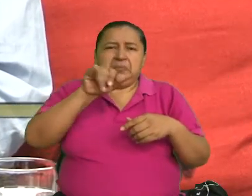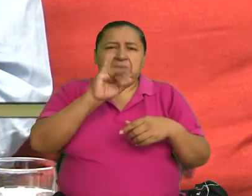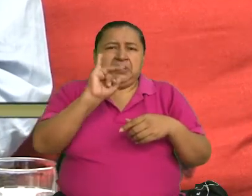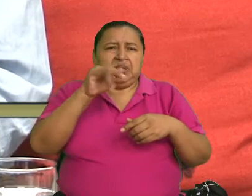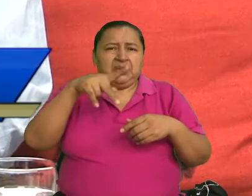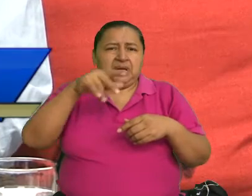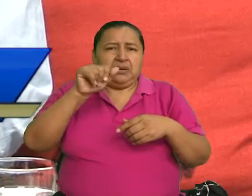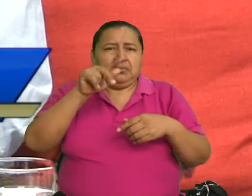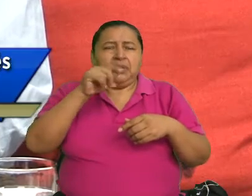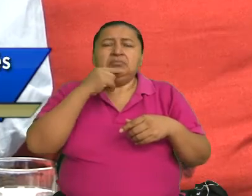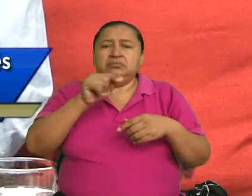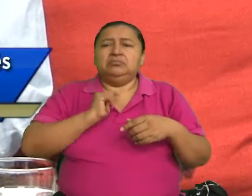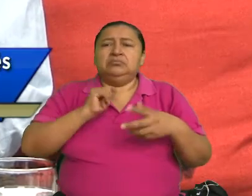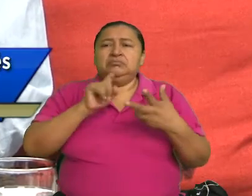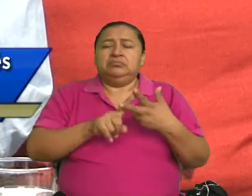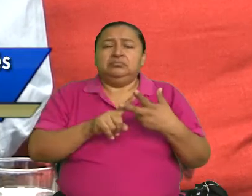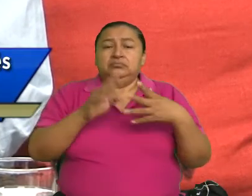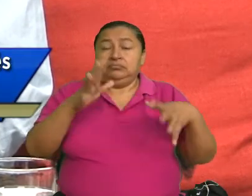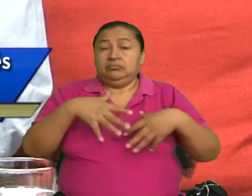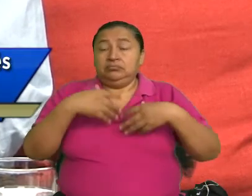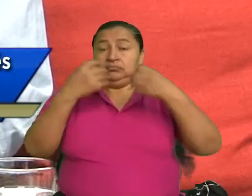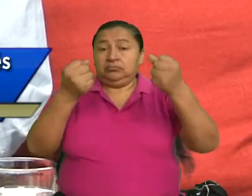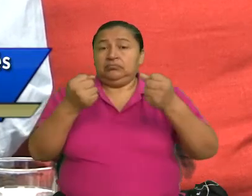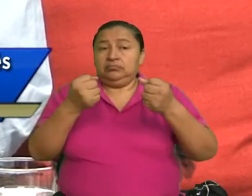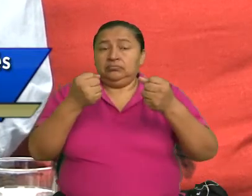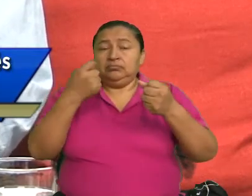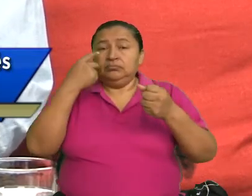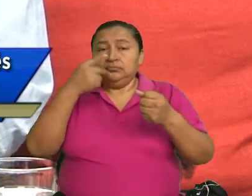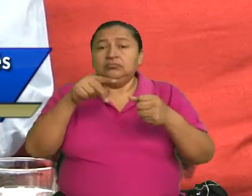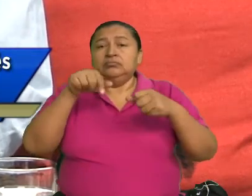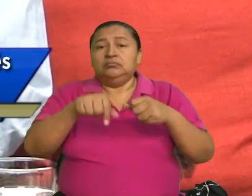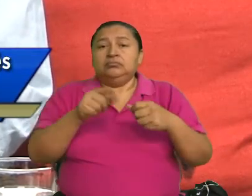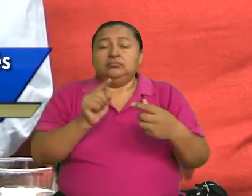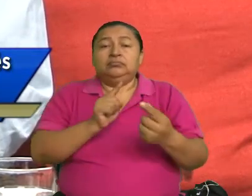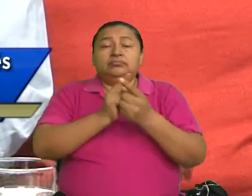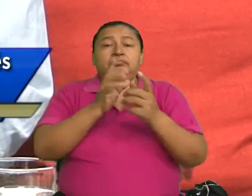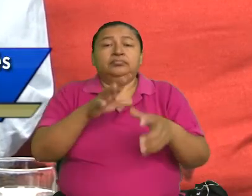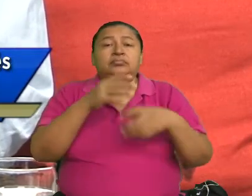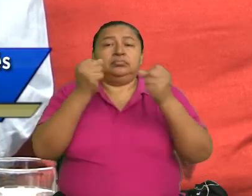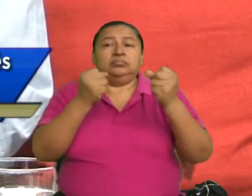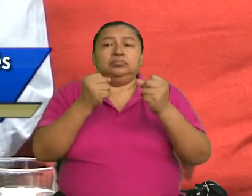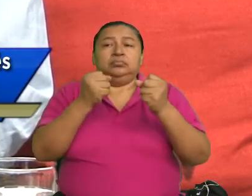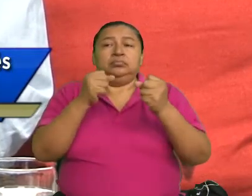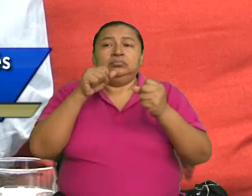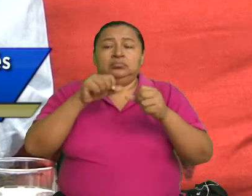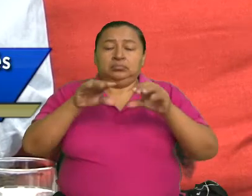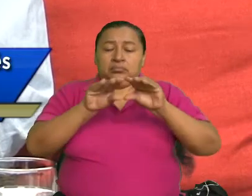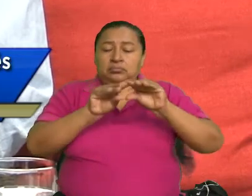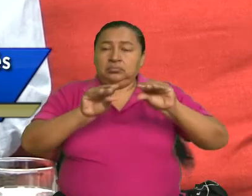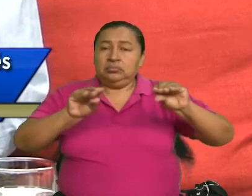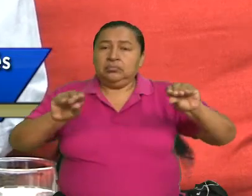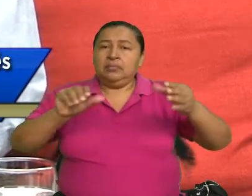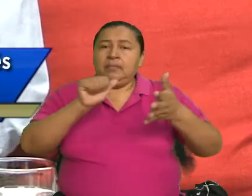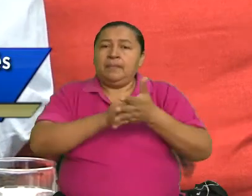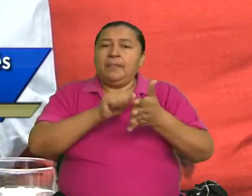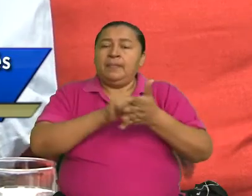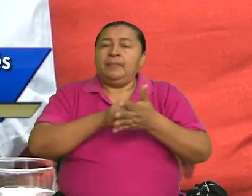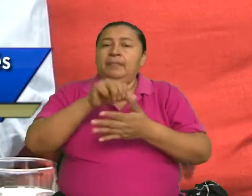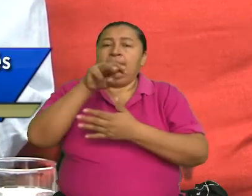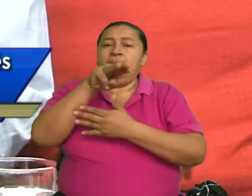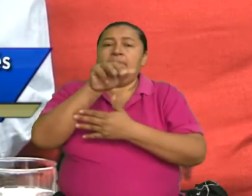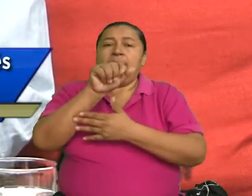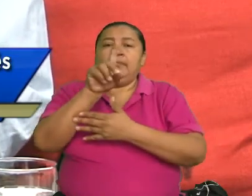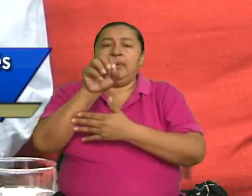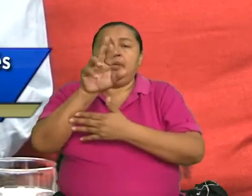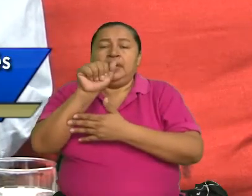también. Y en el rescate se destaca ahora la madera de rosa de Orinoco.